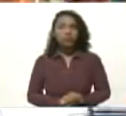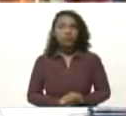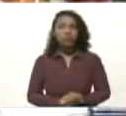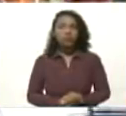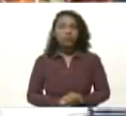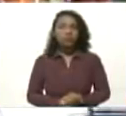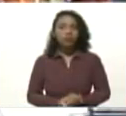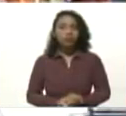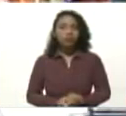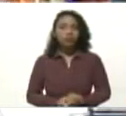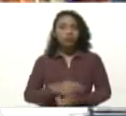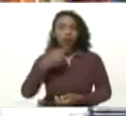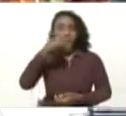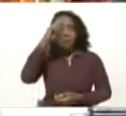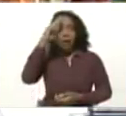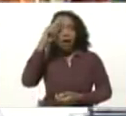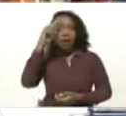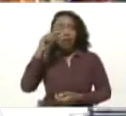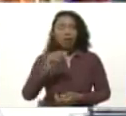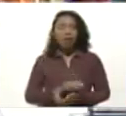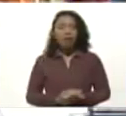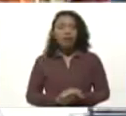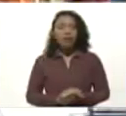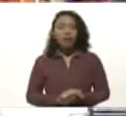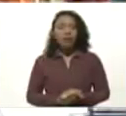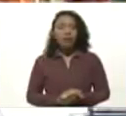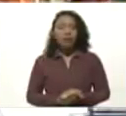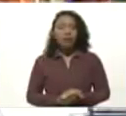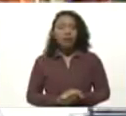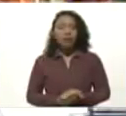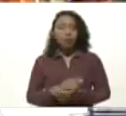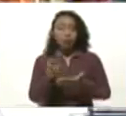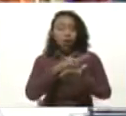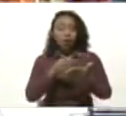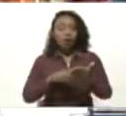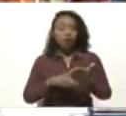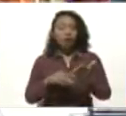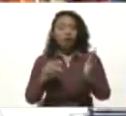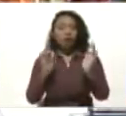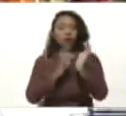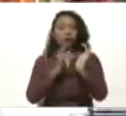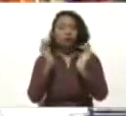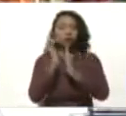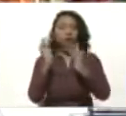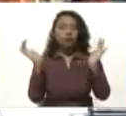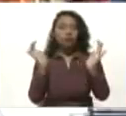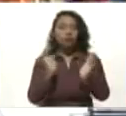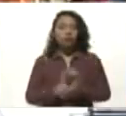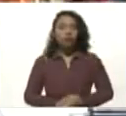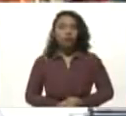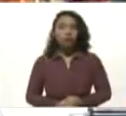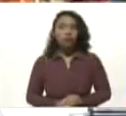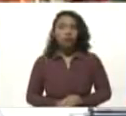El padre Numa me manda una lectura de la Biblia.